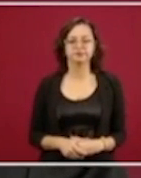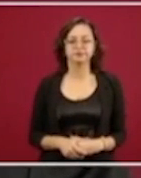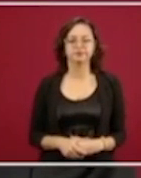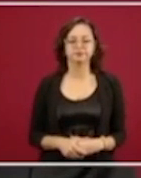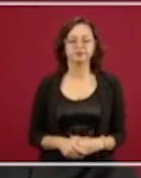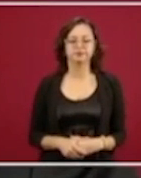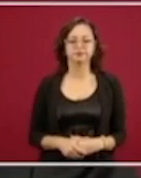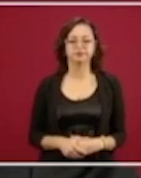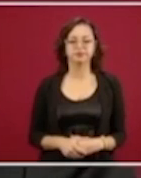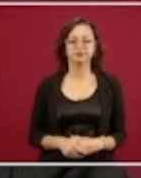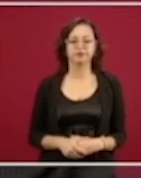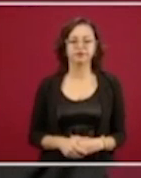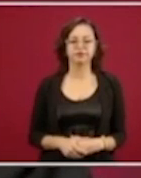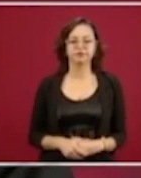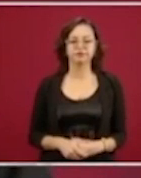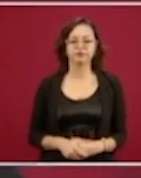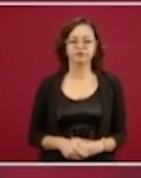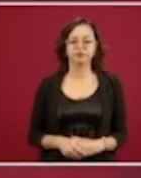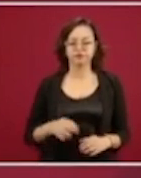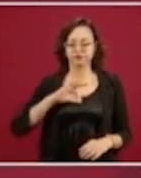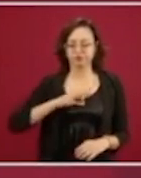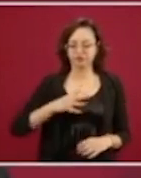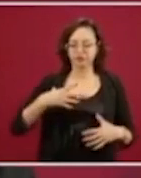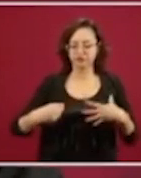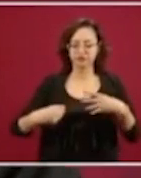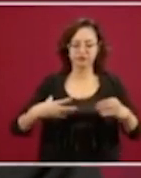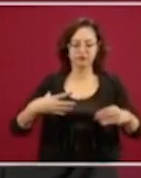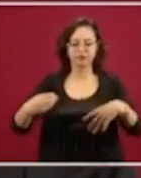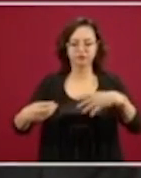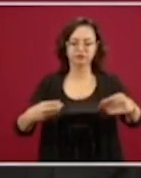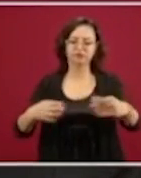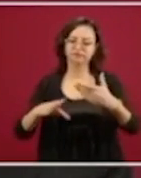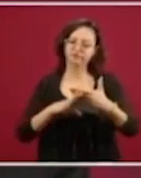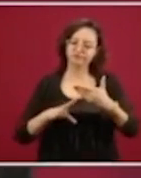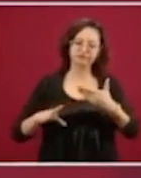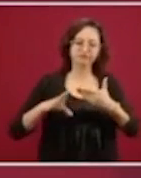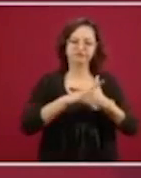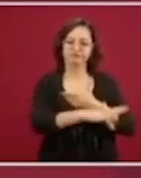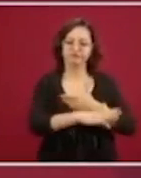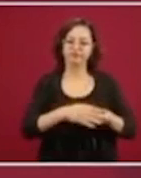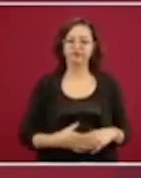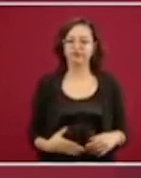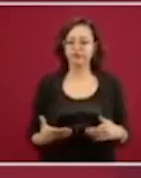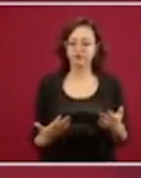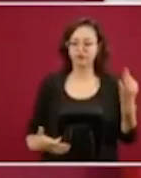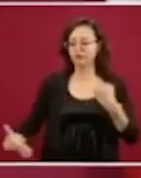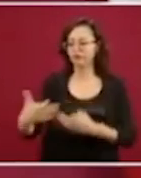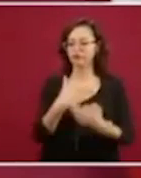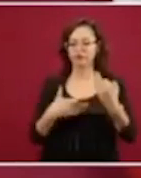el que evitemos contagio, el que nos cuidemos.